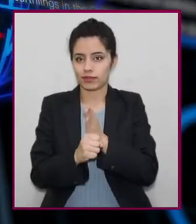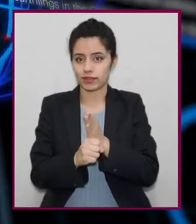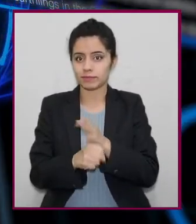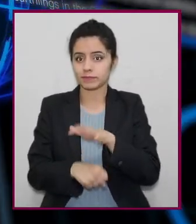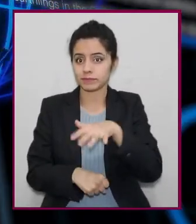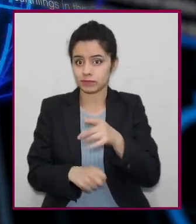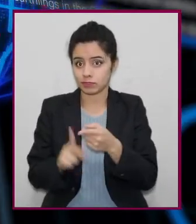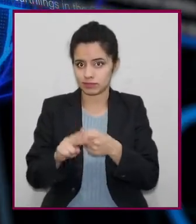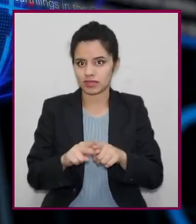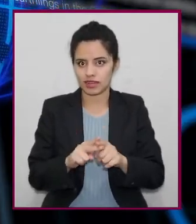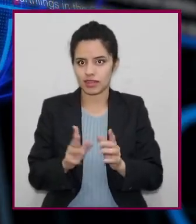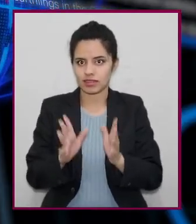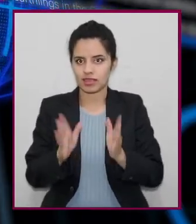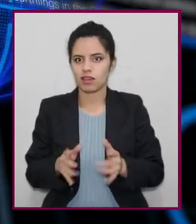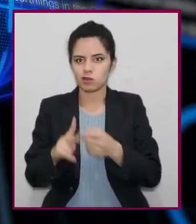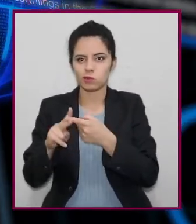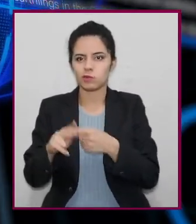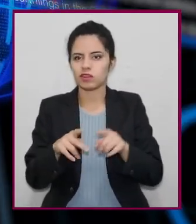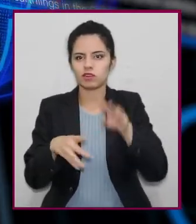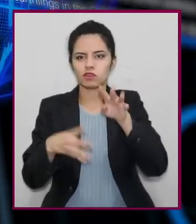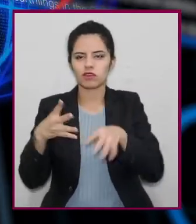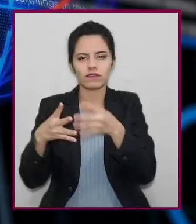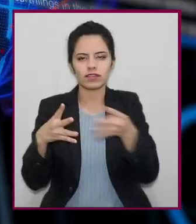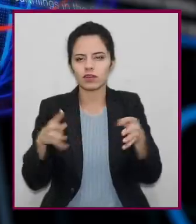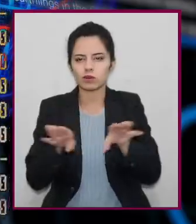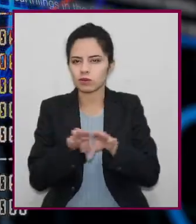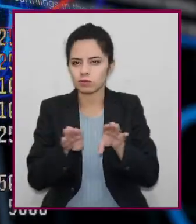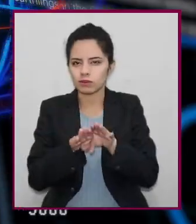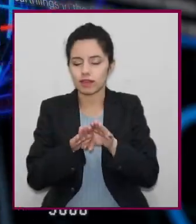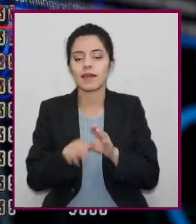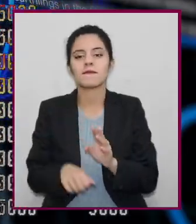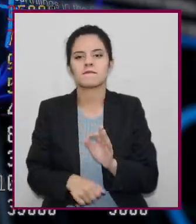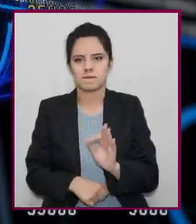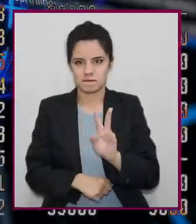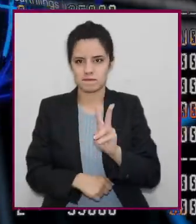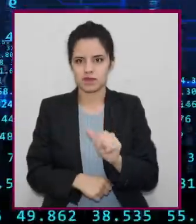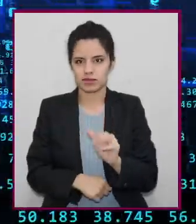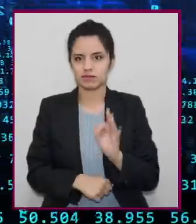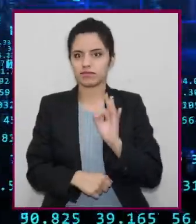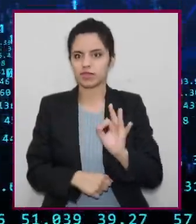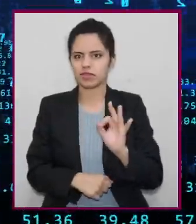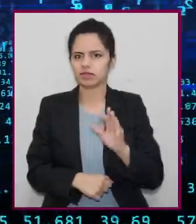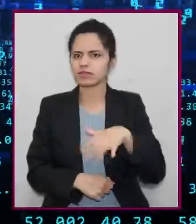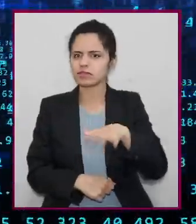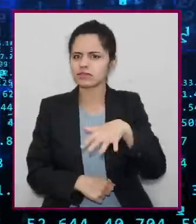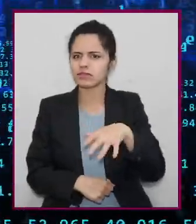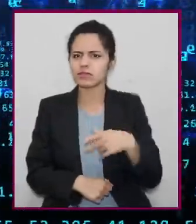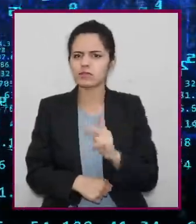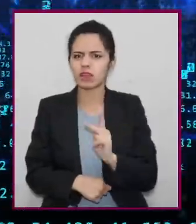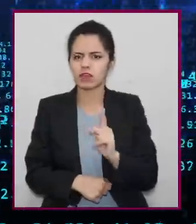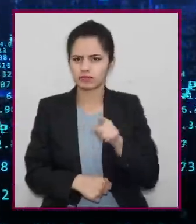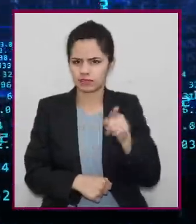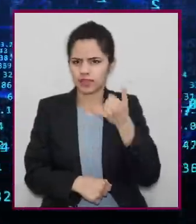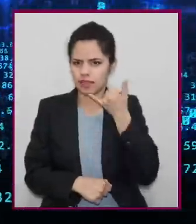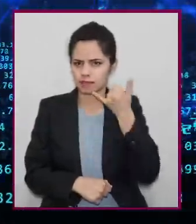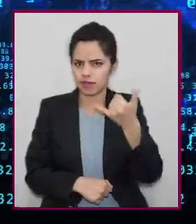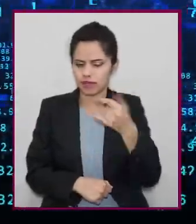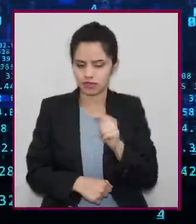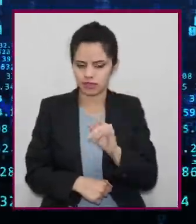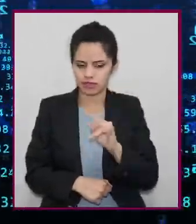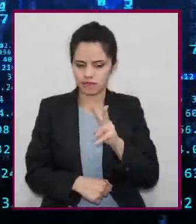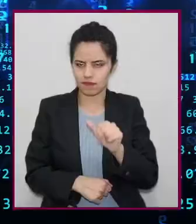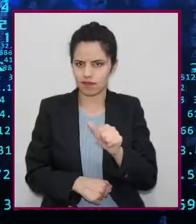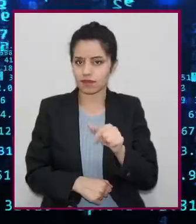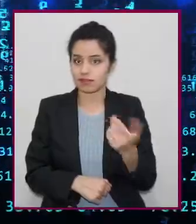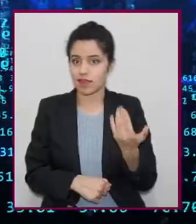la investigación de una vez. ¿Qué te parece si empezamos desde los orígenes de las hojas de cálculo? Me parece perfecto. Oye, pero ¿por qué no